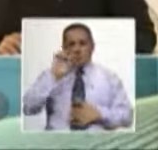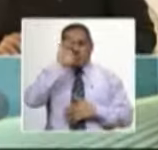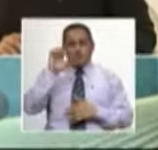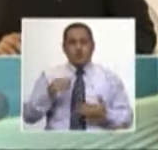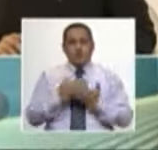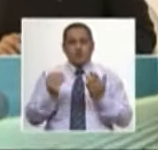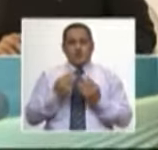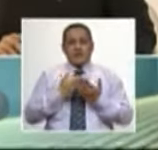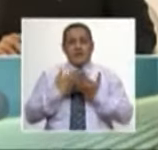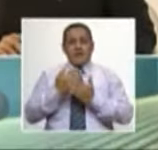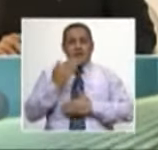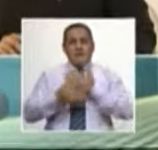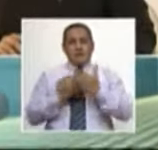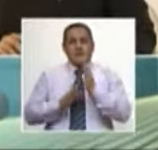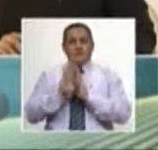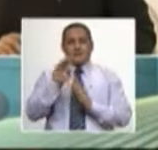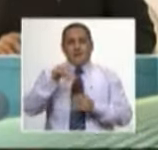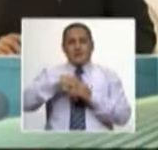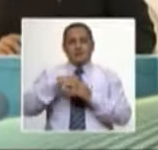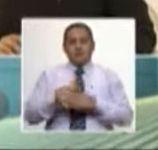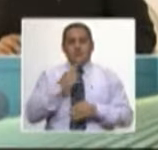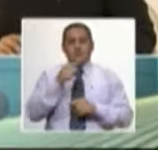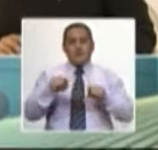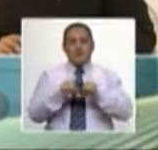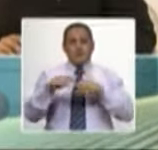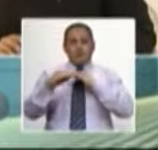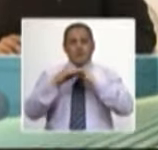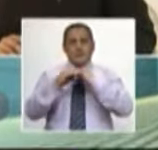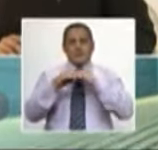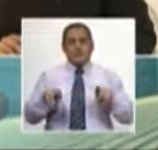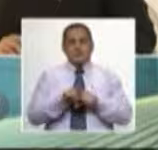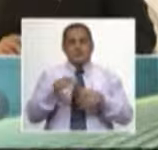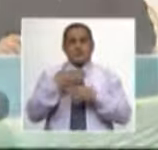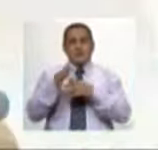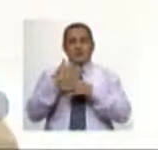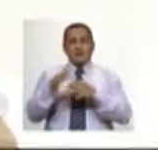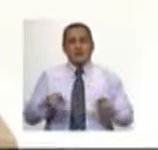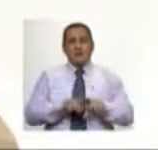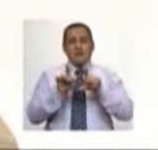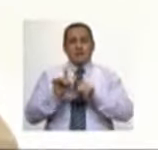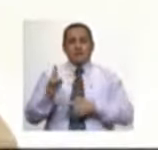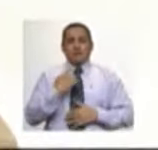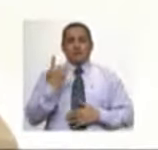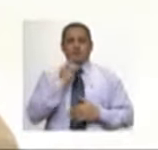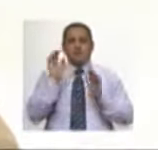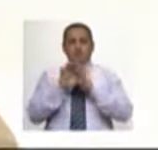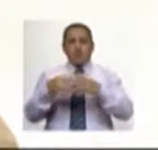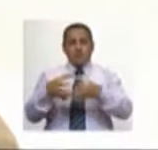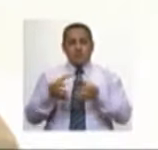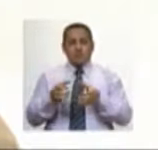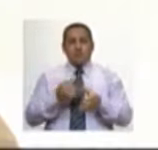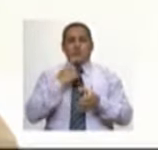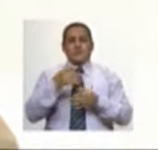la predominancia es que la elección sea mucho más democrática, es decir, que haya participación no solo de un único órgano, sino que